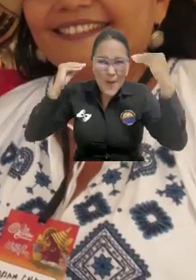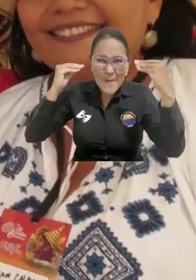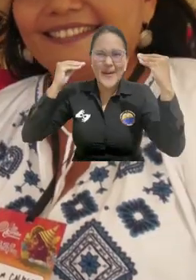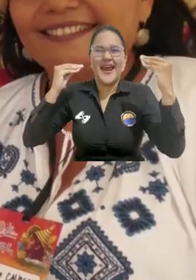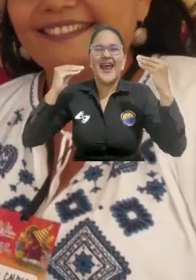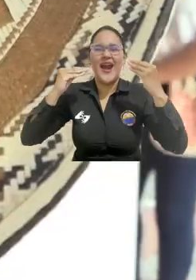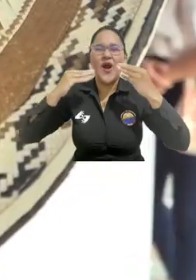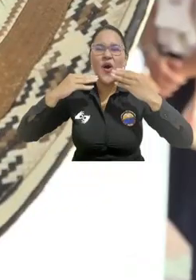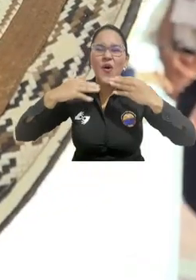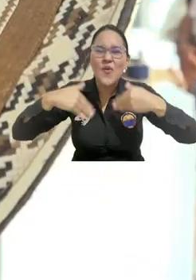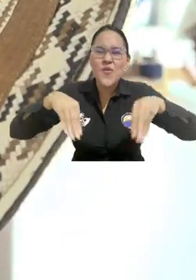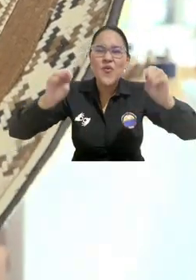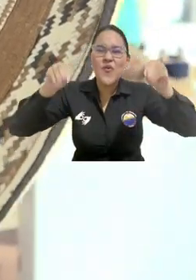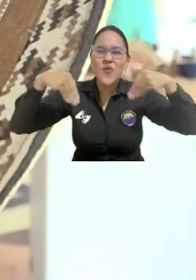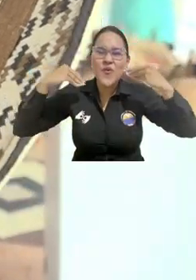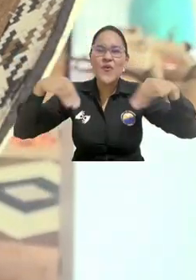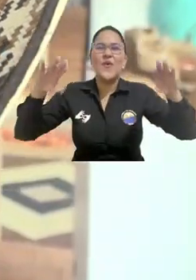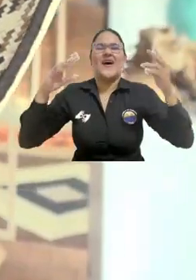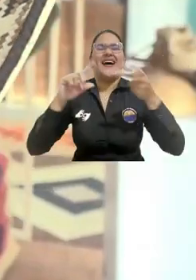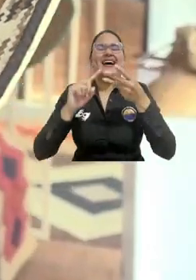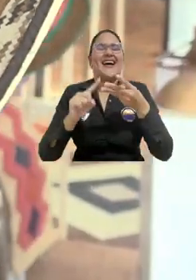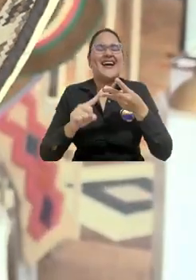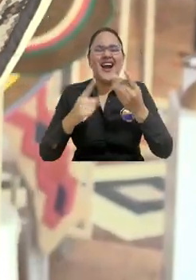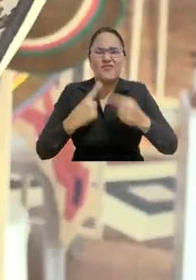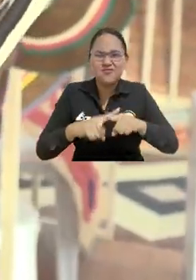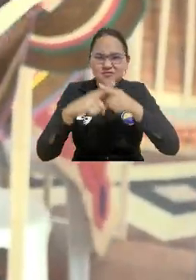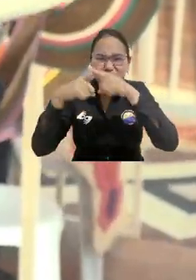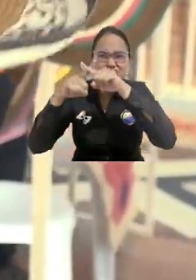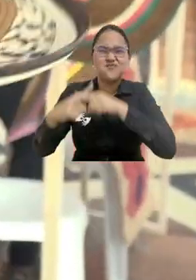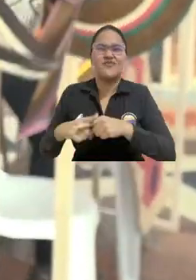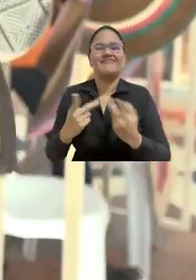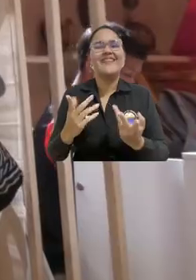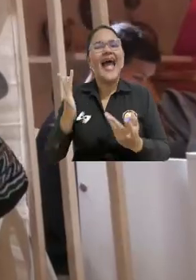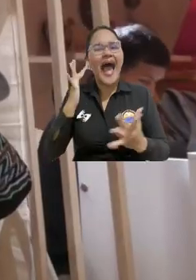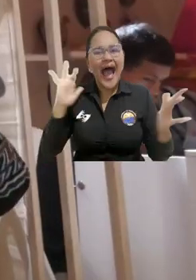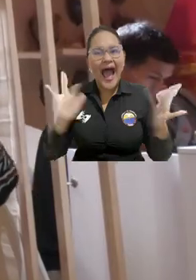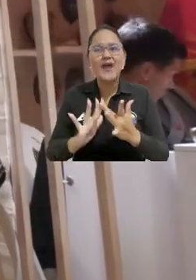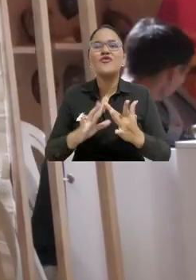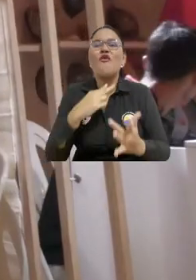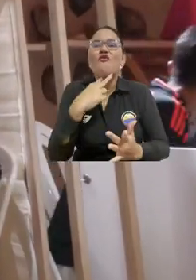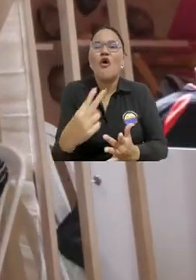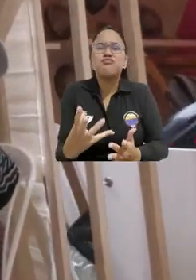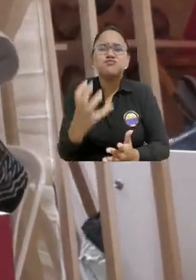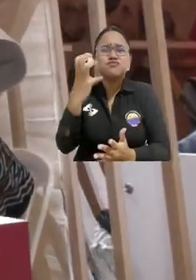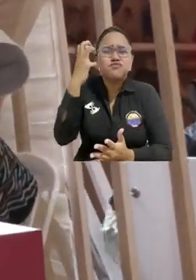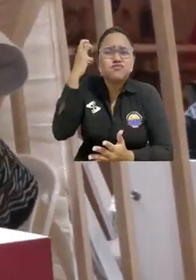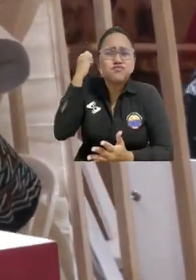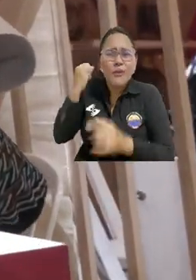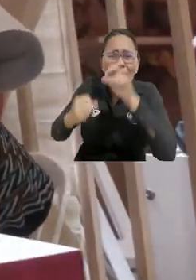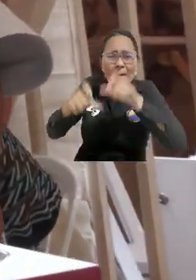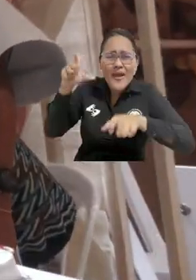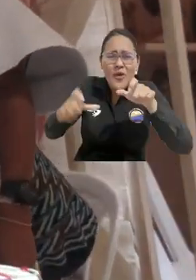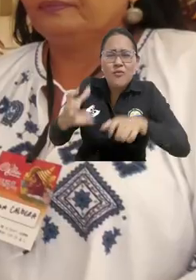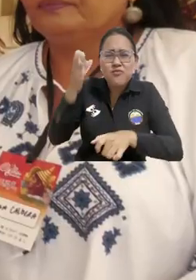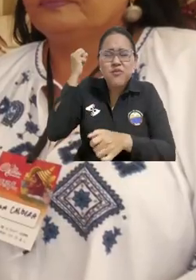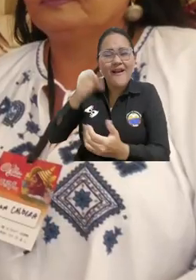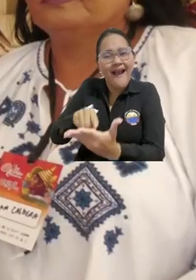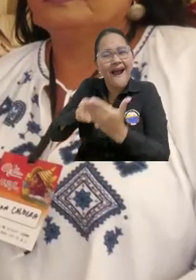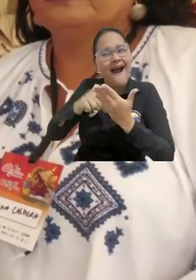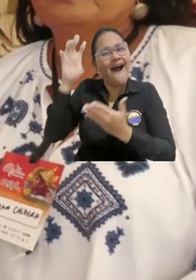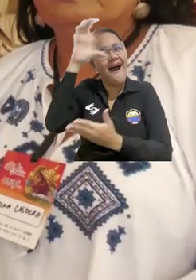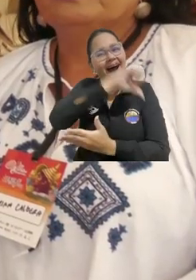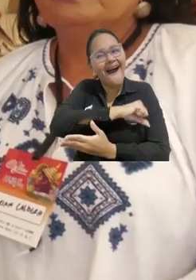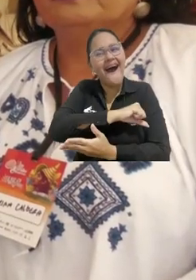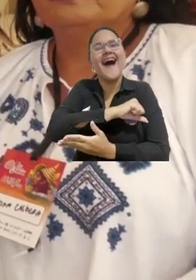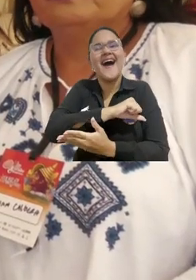de tejidos, de adornos para la casa, con el lema precisamente La Voz de los Ancestros. Y nuestros ancestros nos hablan a través de estos